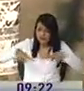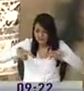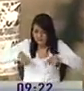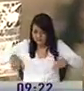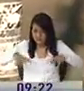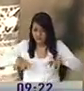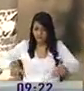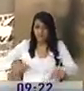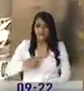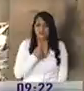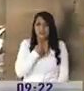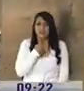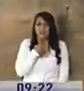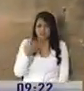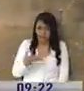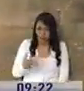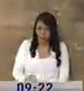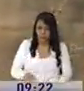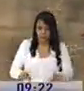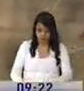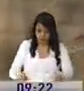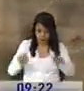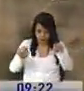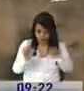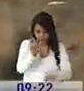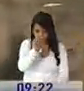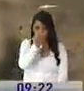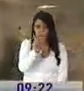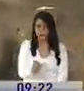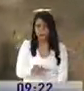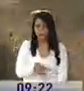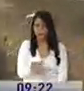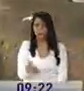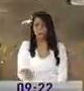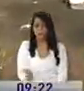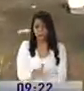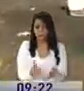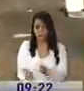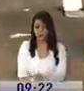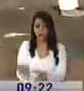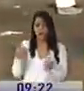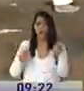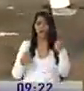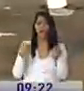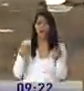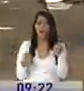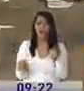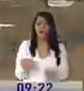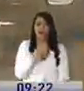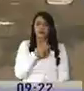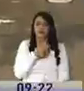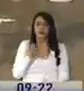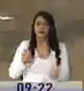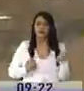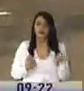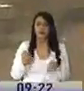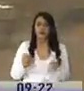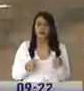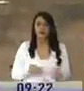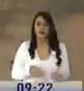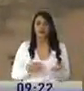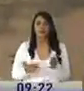se toparon que el cuerpo de una persona en este caso sería el conductor y dueño de este vehículo se